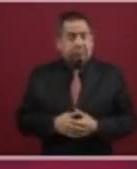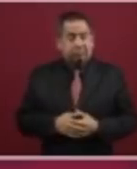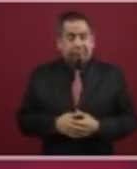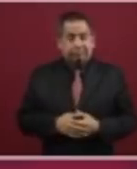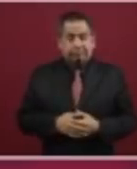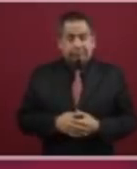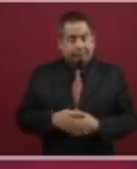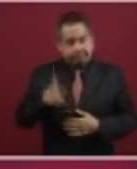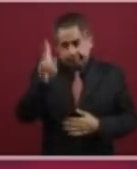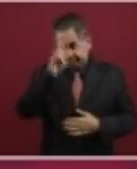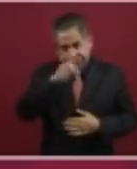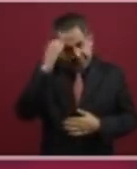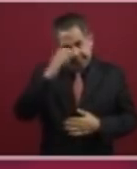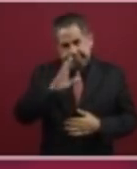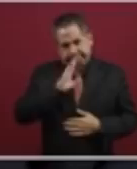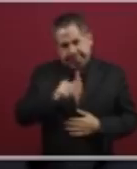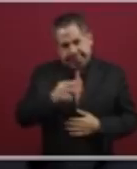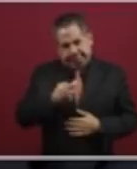infame.